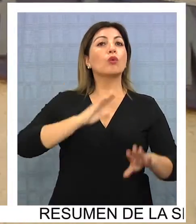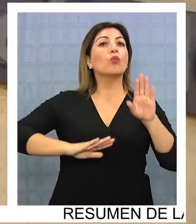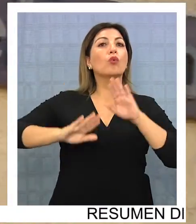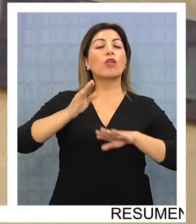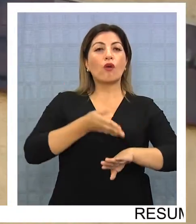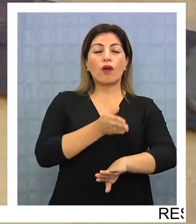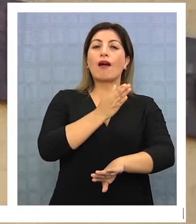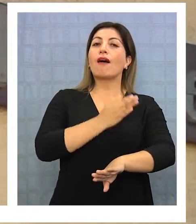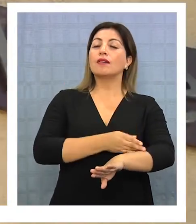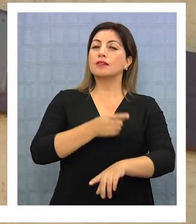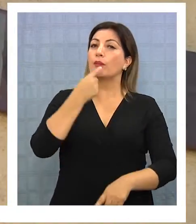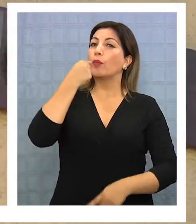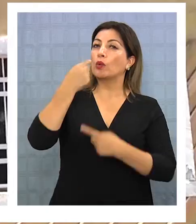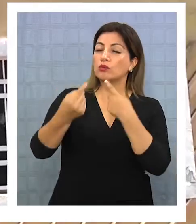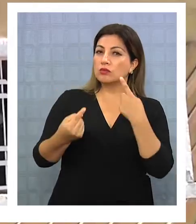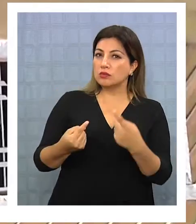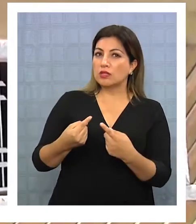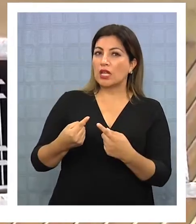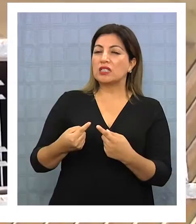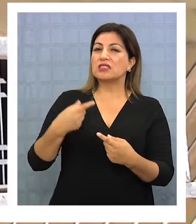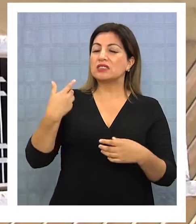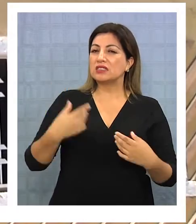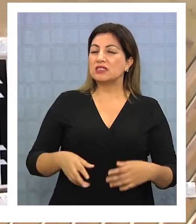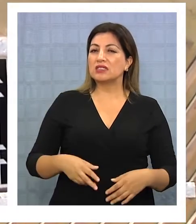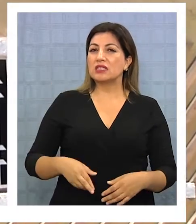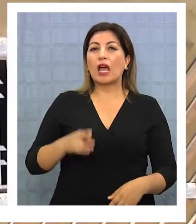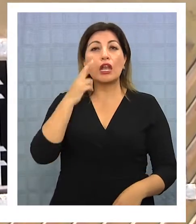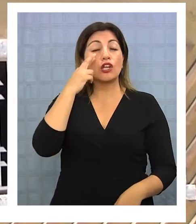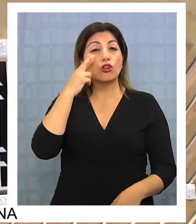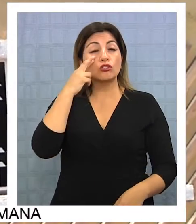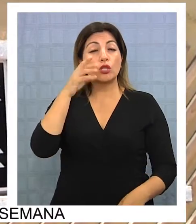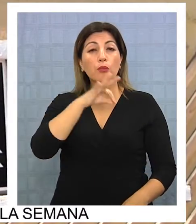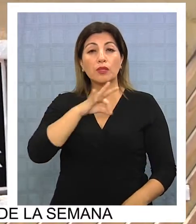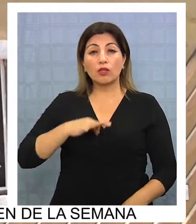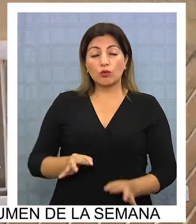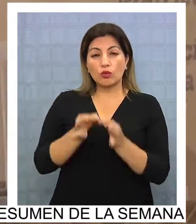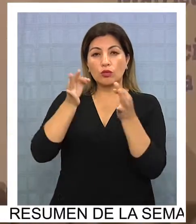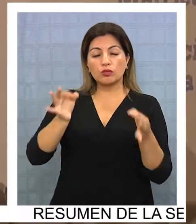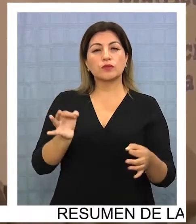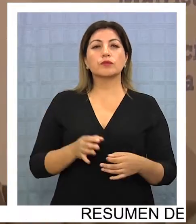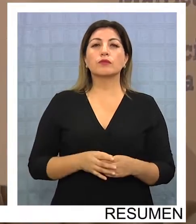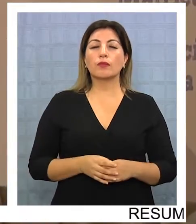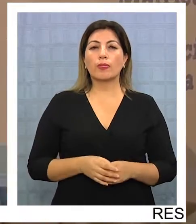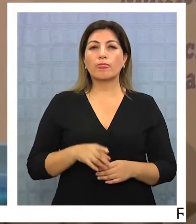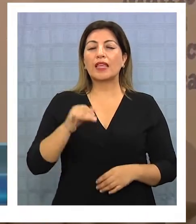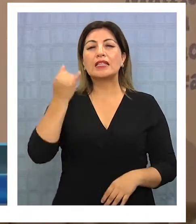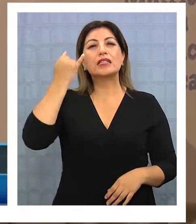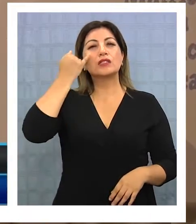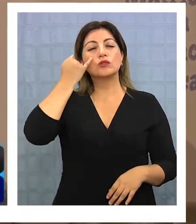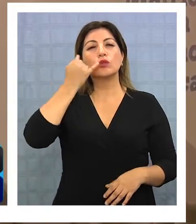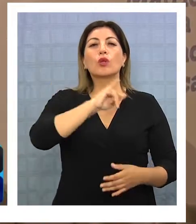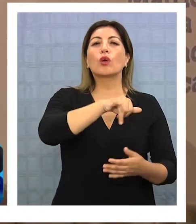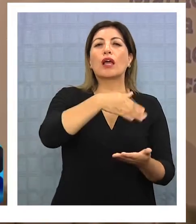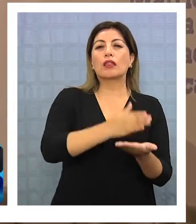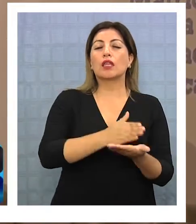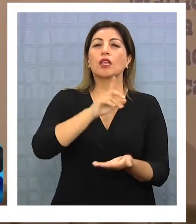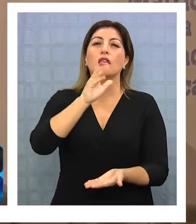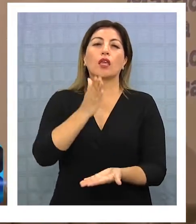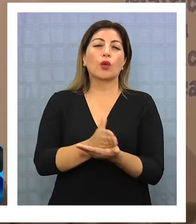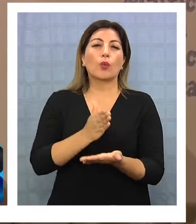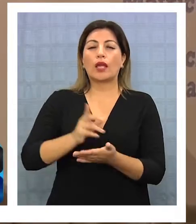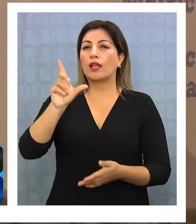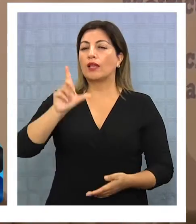averiguar si tienen reconocimiento oficial de parte del mineduc pero en el caso de instituciones sean este jardín escuelas liceos